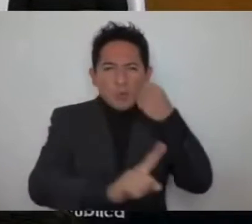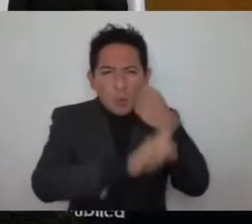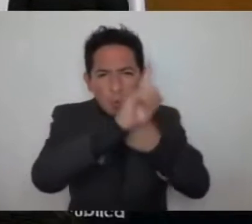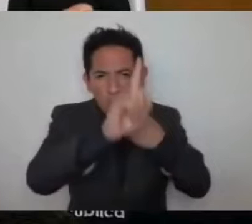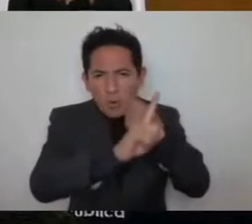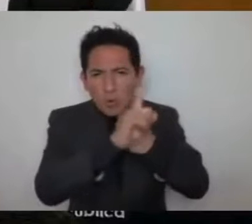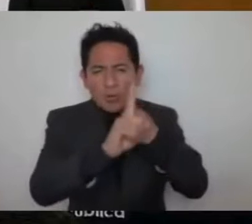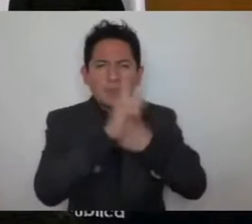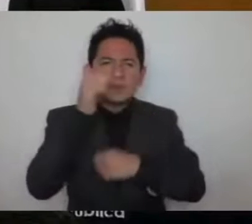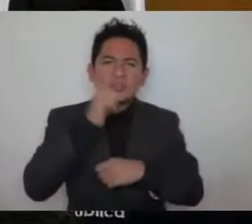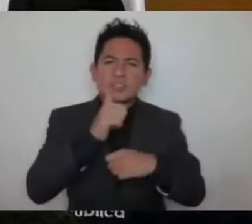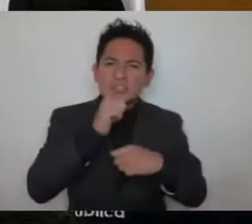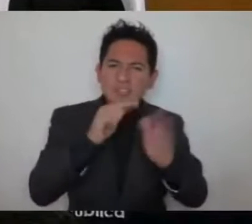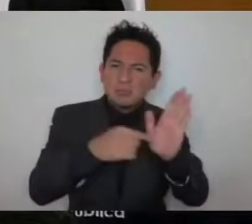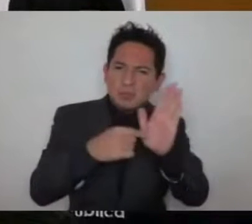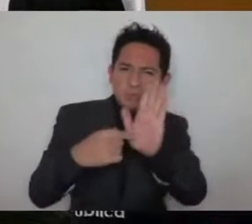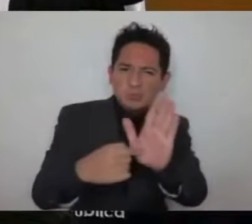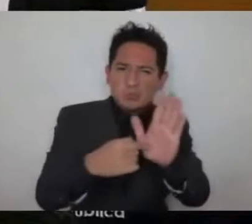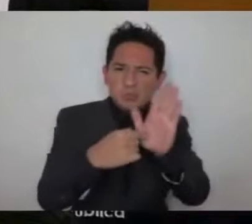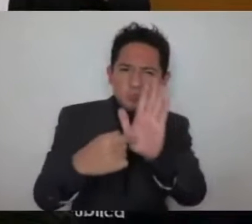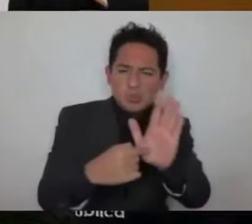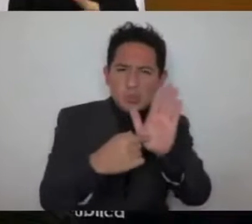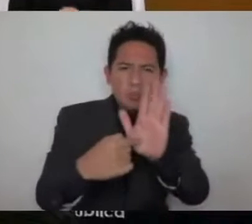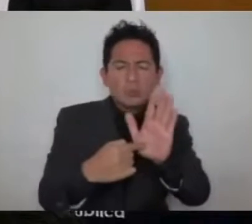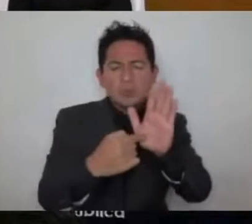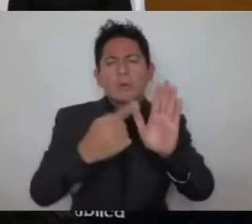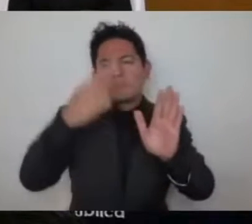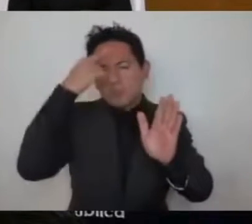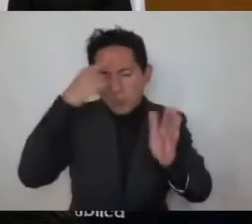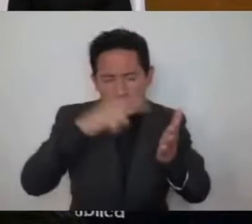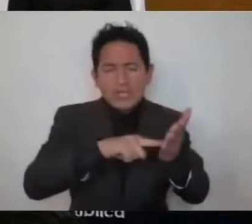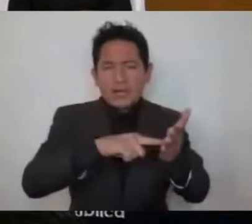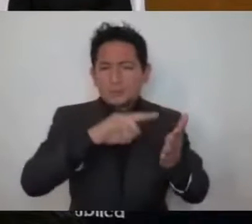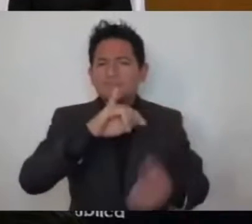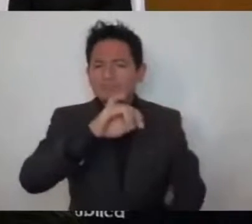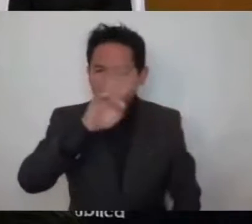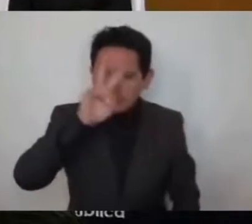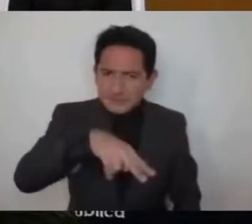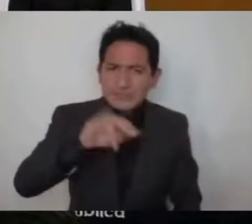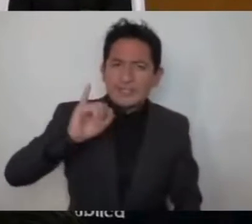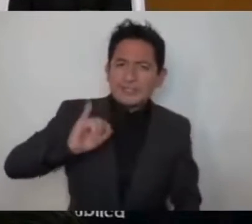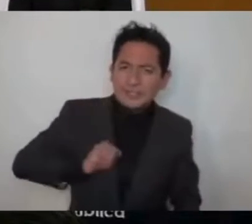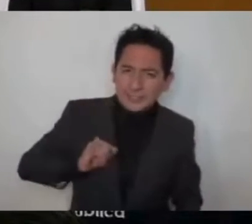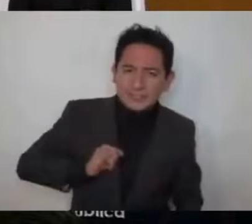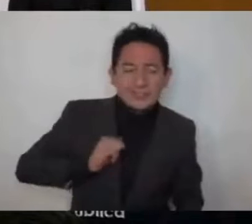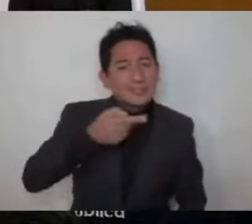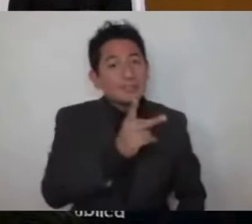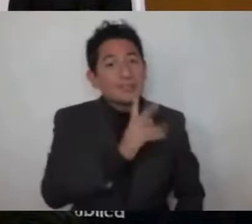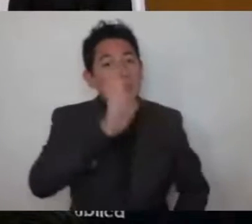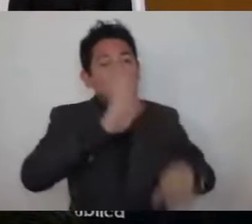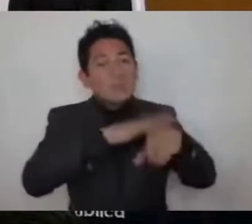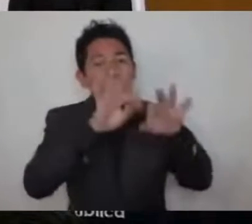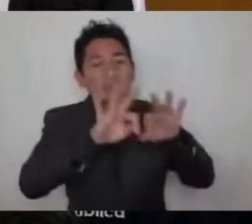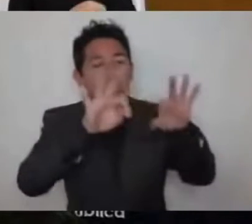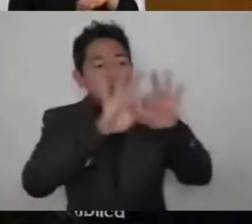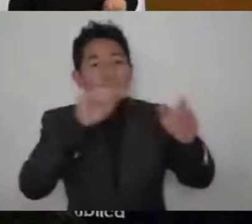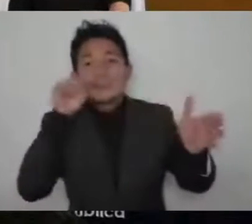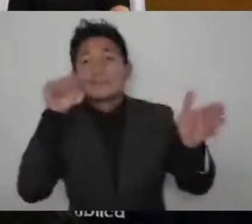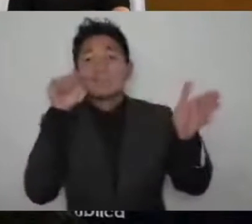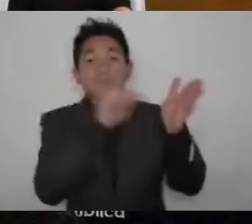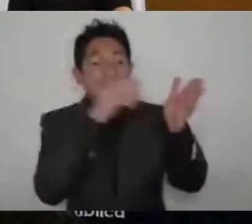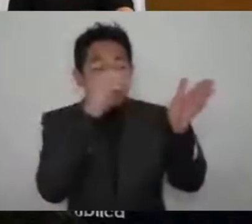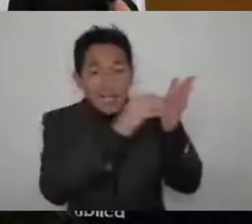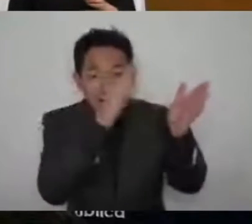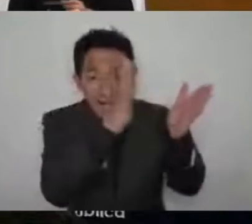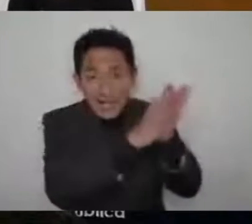respuestas Y si nos vamos al protocolo luego me referí a la estructura en específico pero una pregunta que